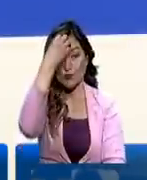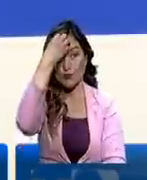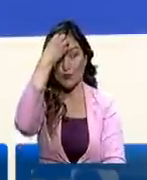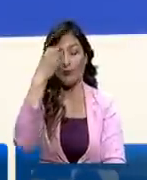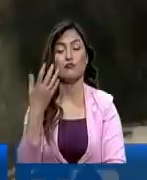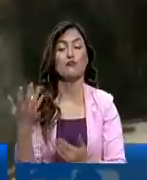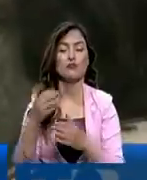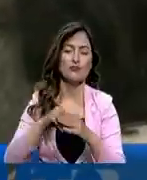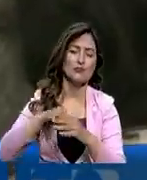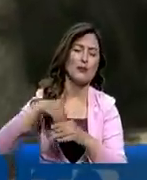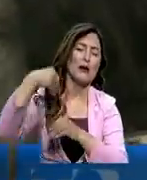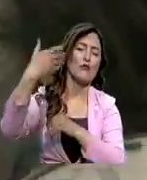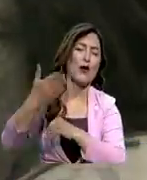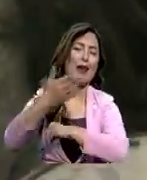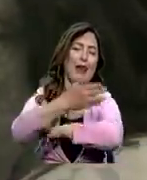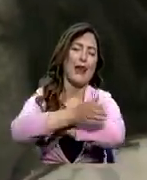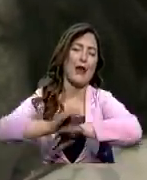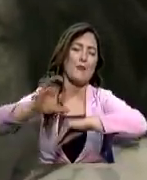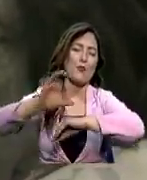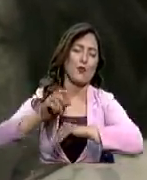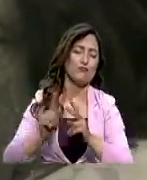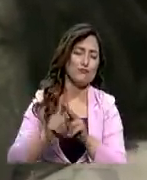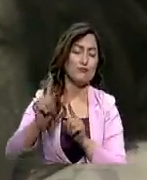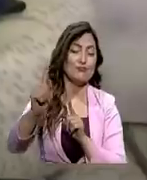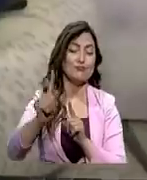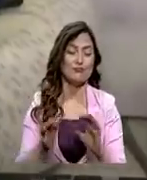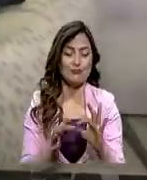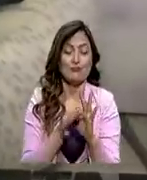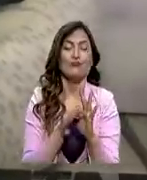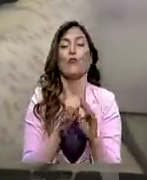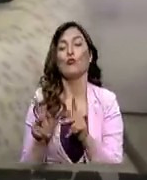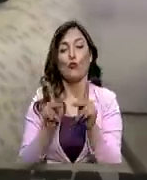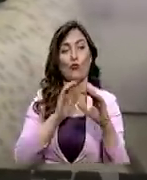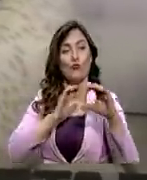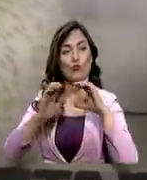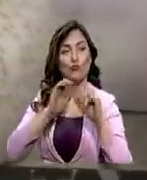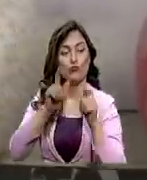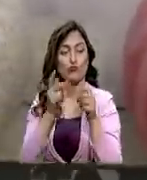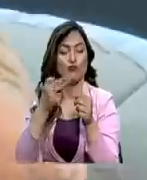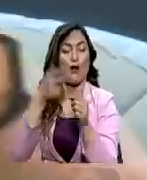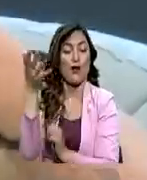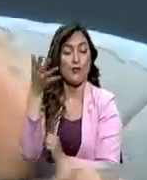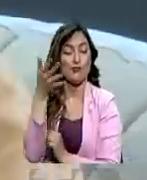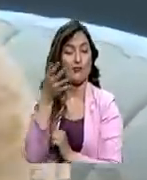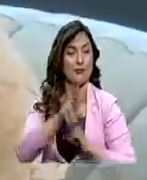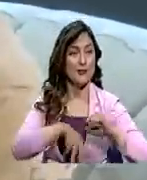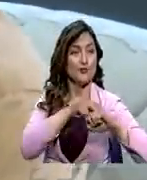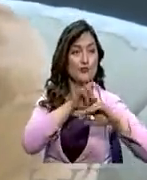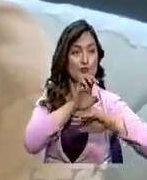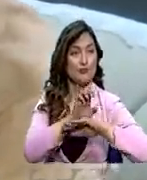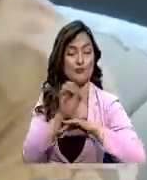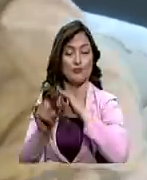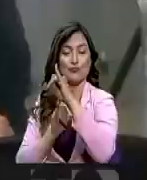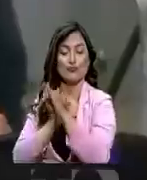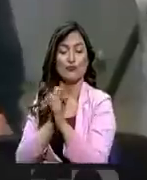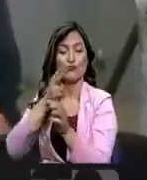el sector rural. Para conmemorar la alianza se prepararon conversatorios con ponentes nacionales e internacionales que participarán en los